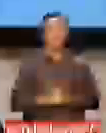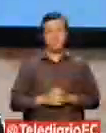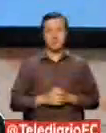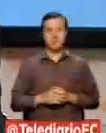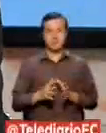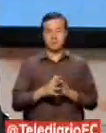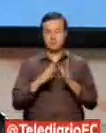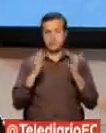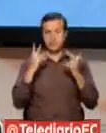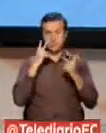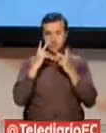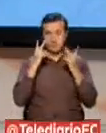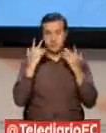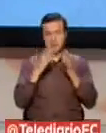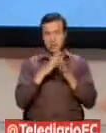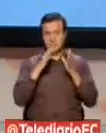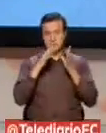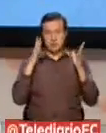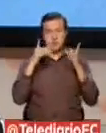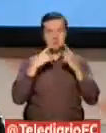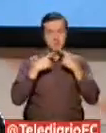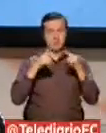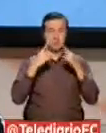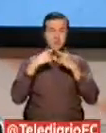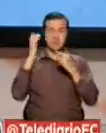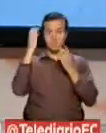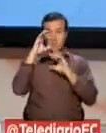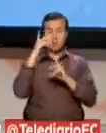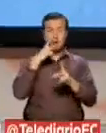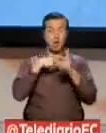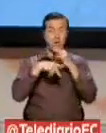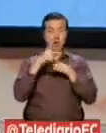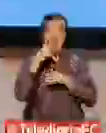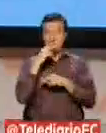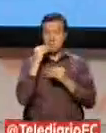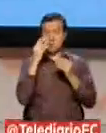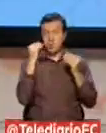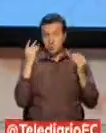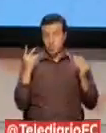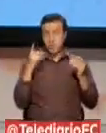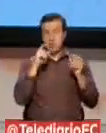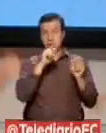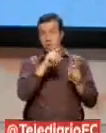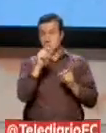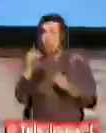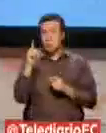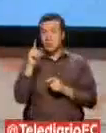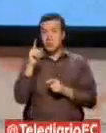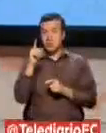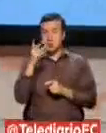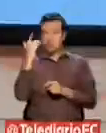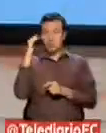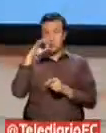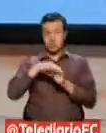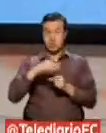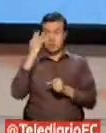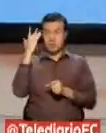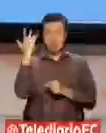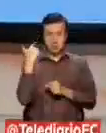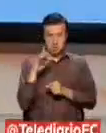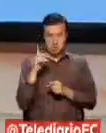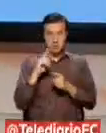Bastante fuerte. Hemos visto que ha ido creciendo la difusión de información falsa, la difusión de encuestas falsas, y eso lo vimos en la elección